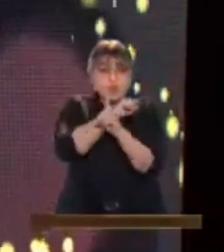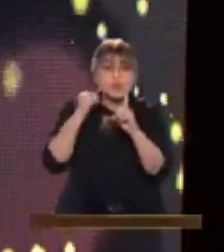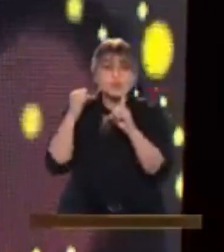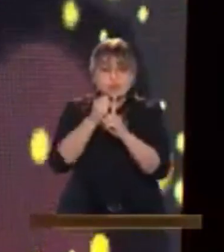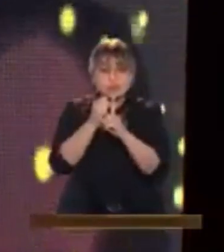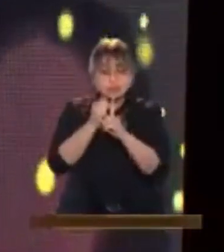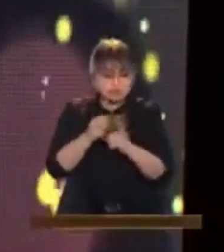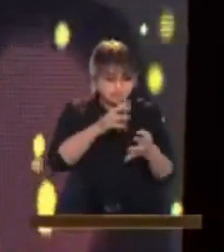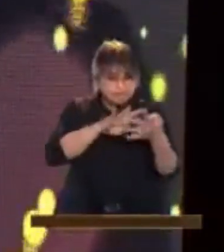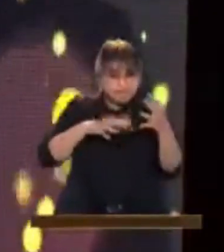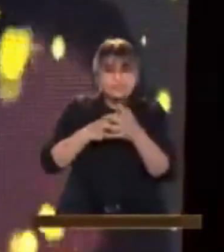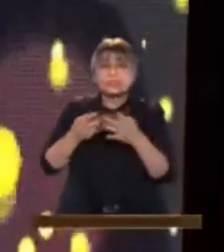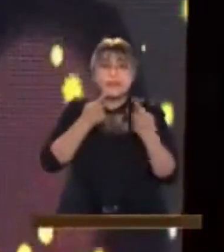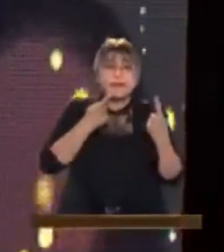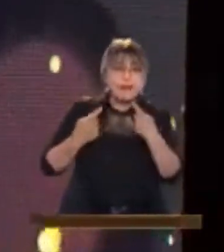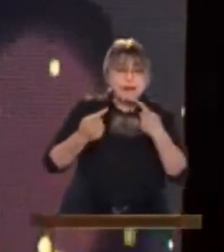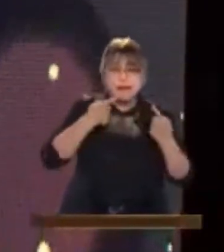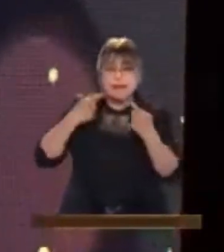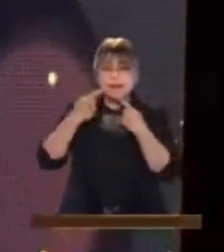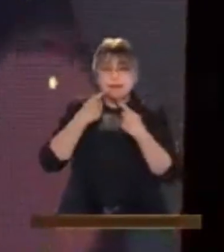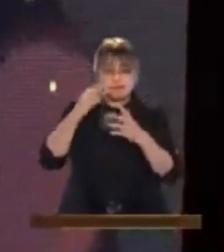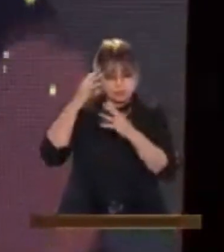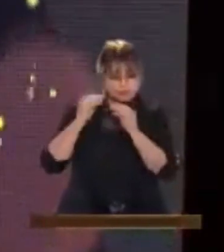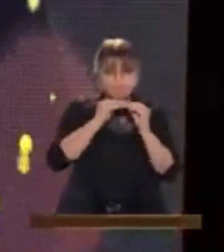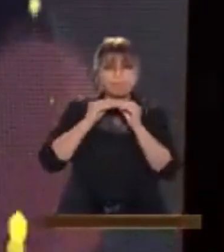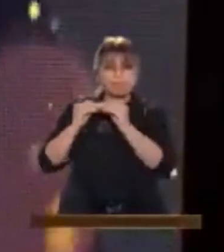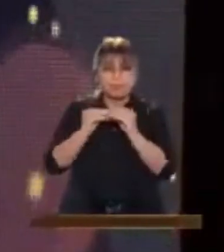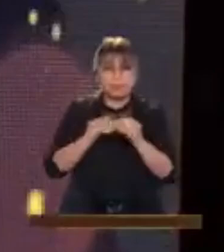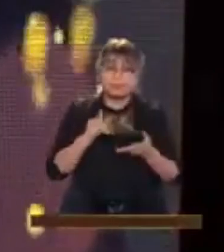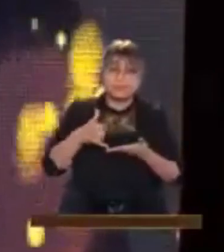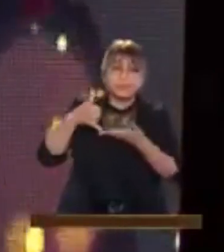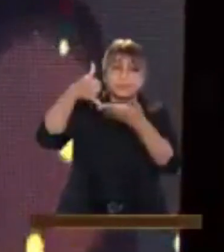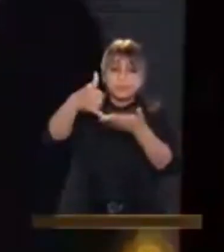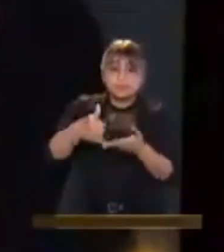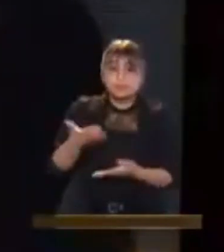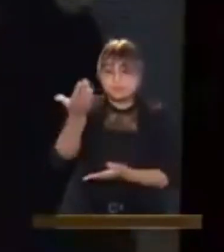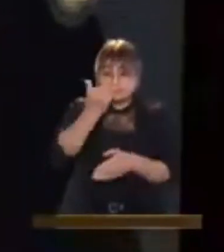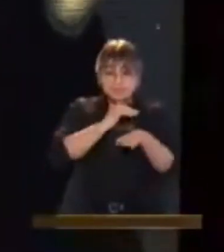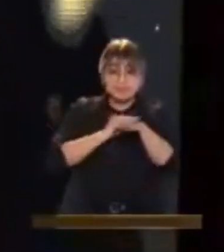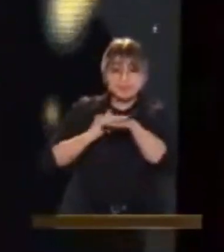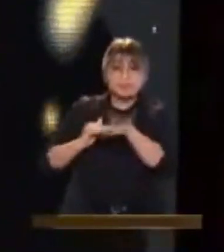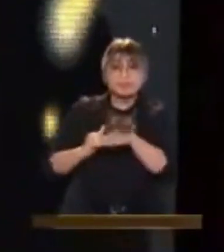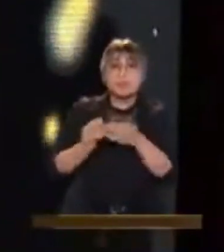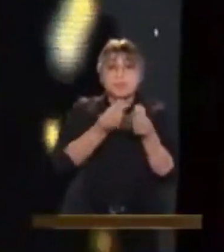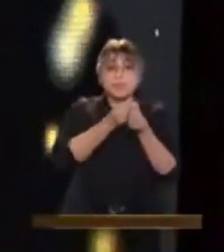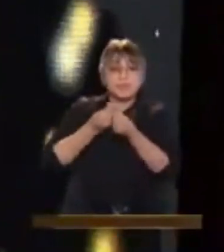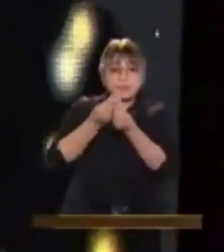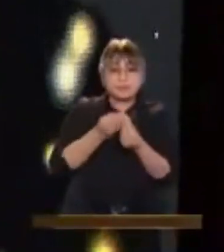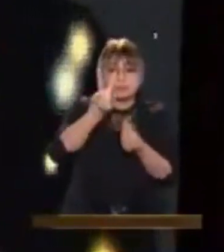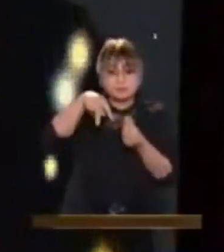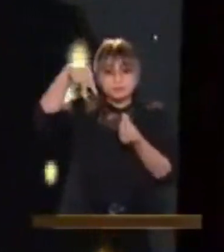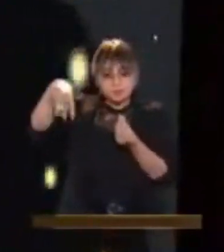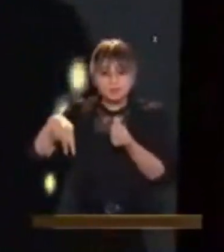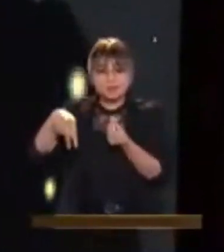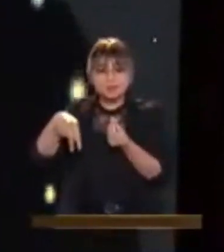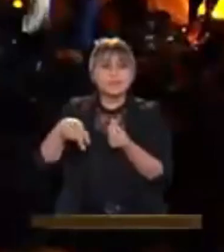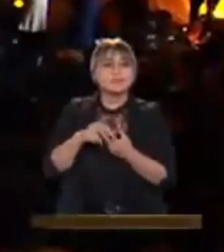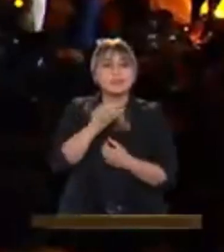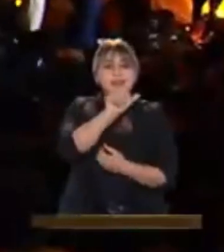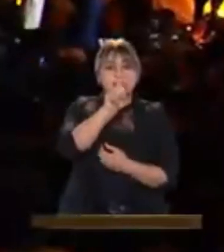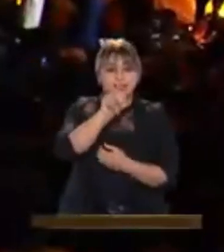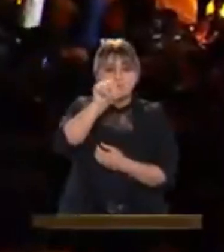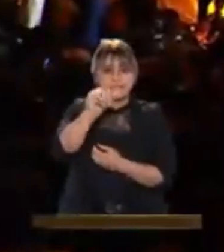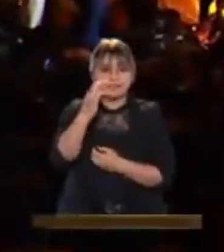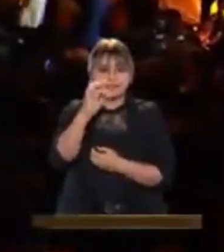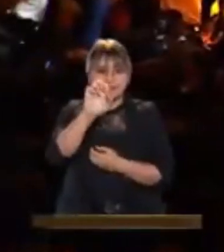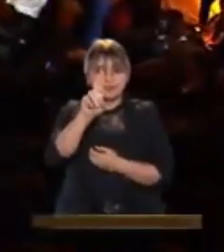creación de espacios y diálogos de comprensión. Para entregar este premio, quiero invitar a la concejala Ana Teresa Bernal a presentar este premio y reconocer